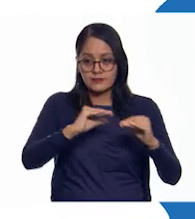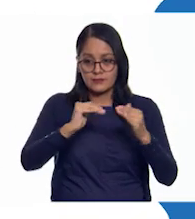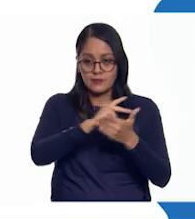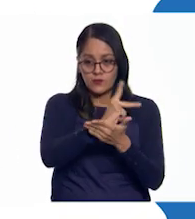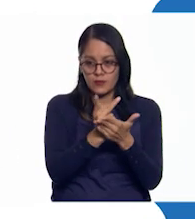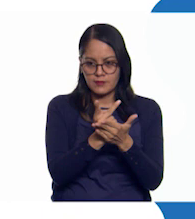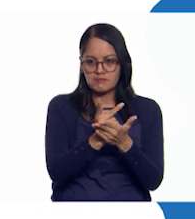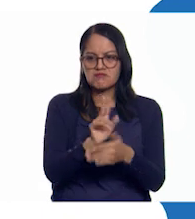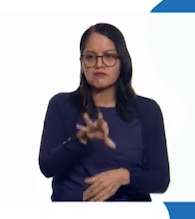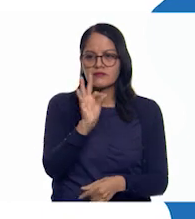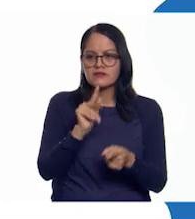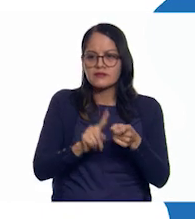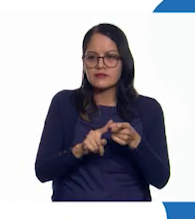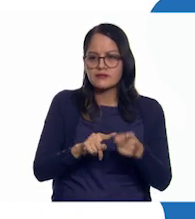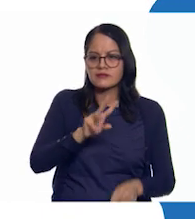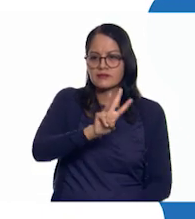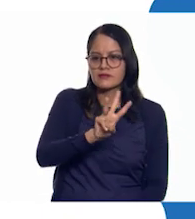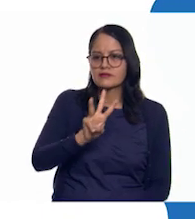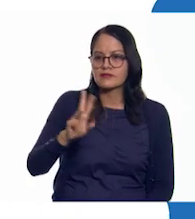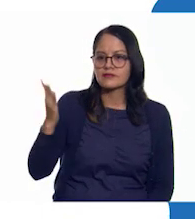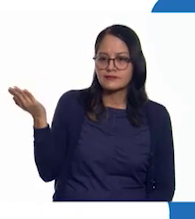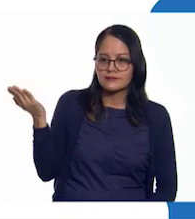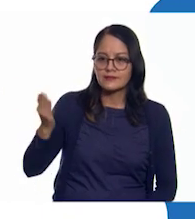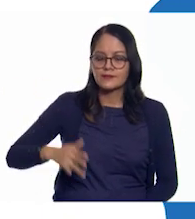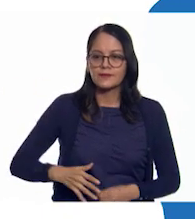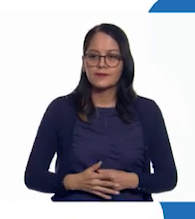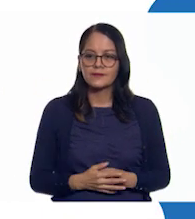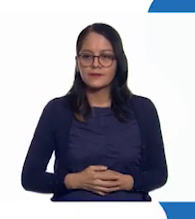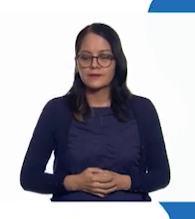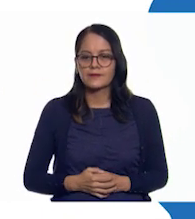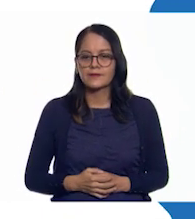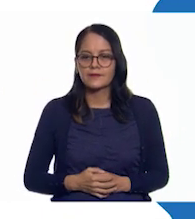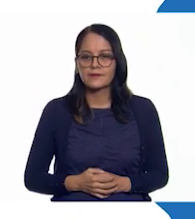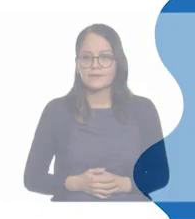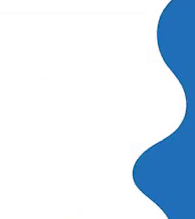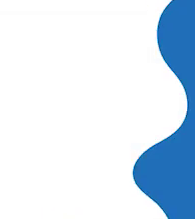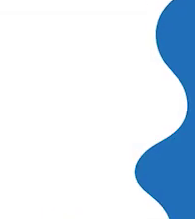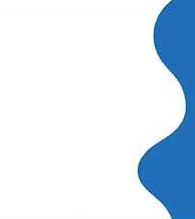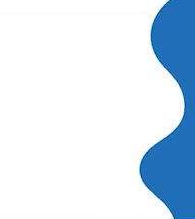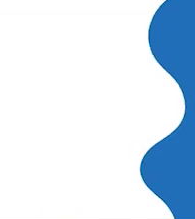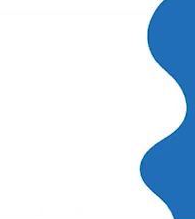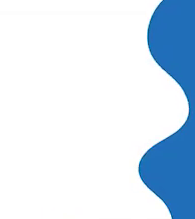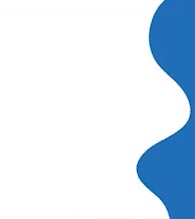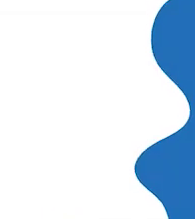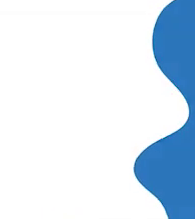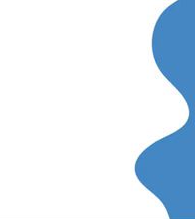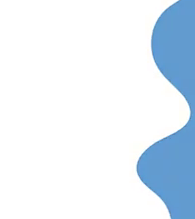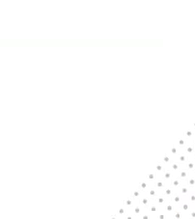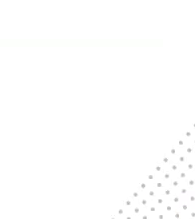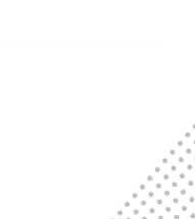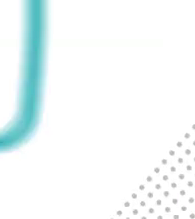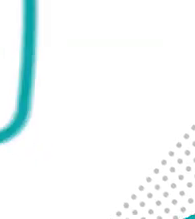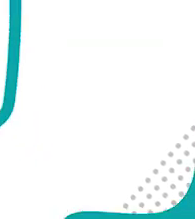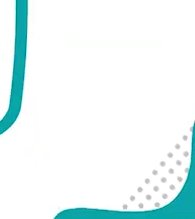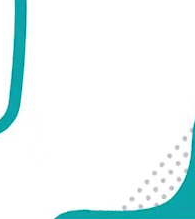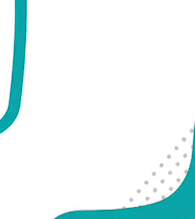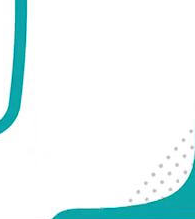3, los puedes encontrar en la siguiente liga: aprendeencasa.cep.gov.mx.